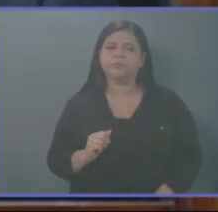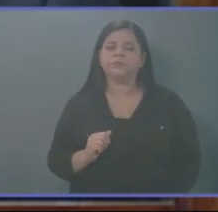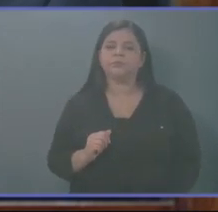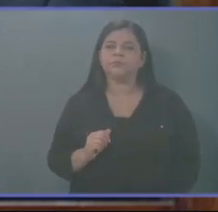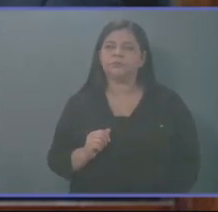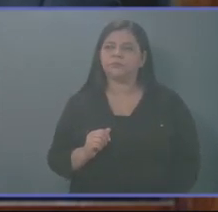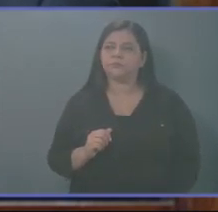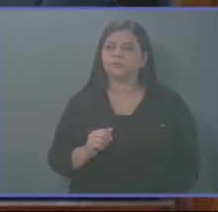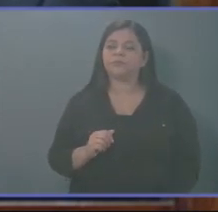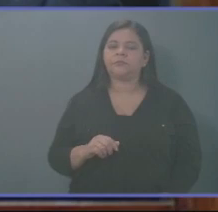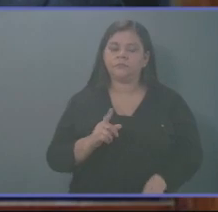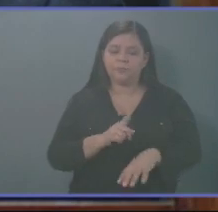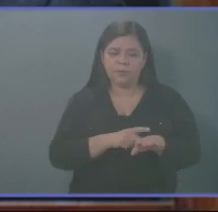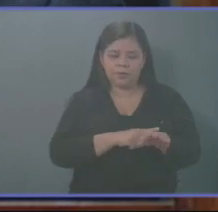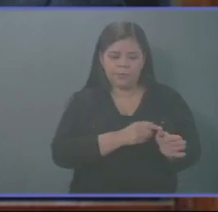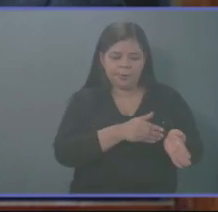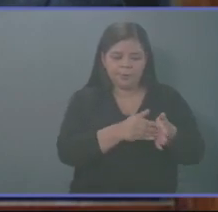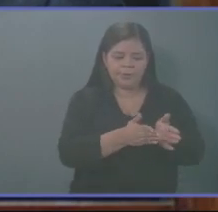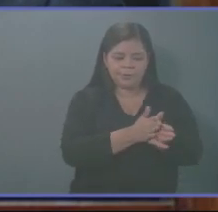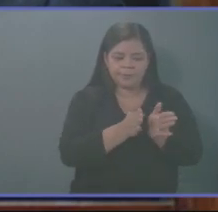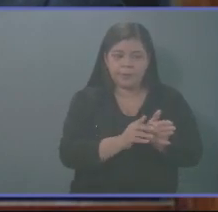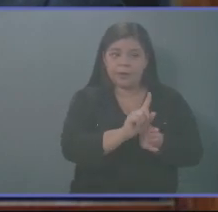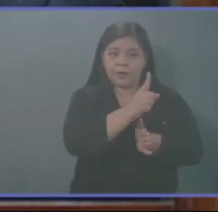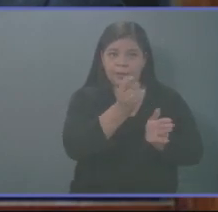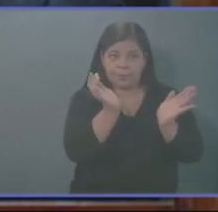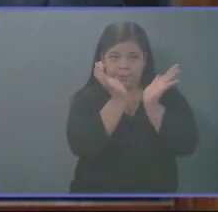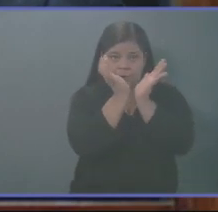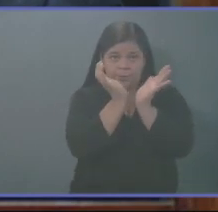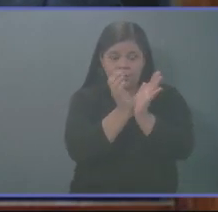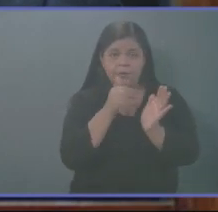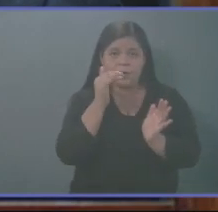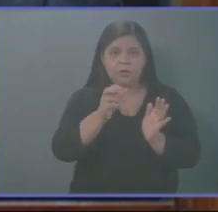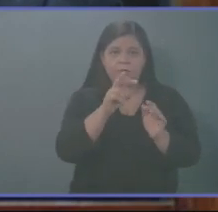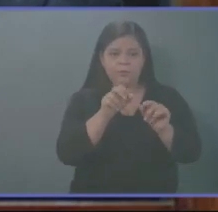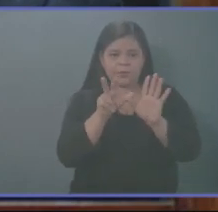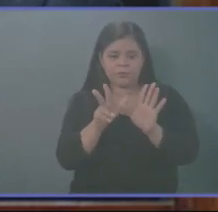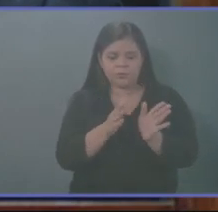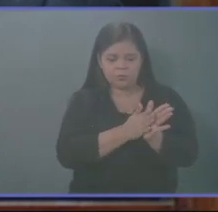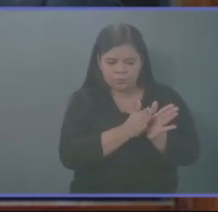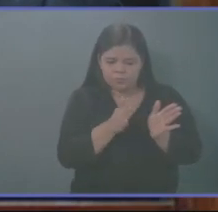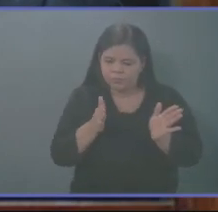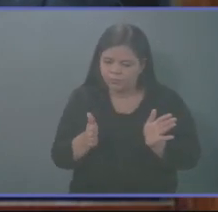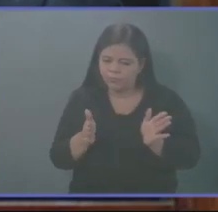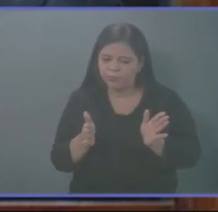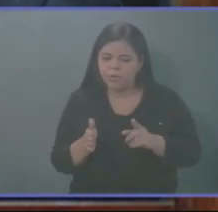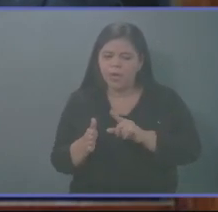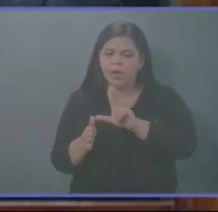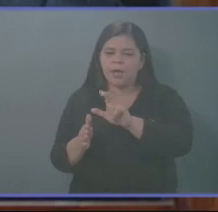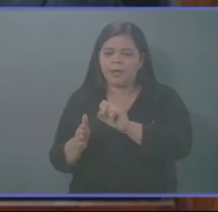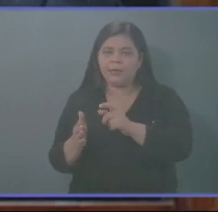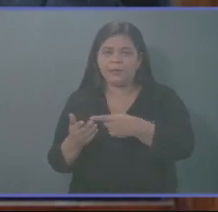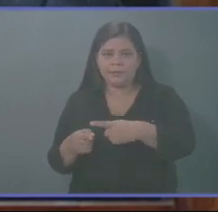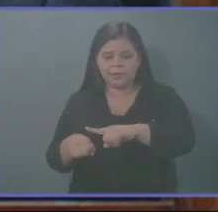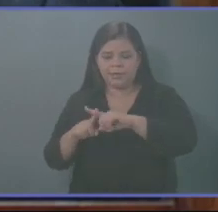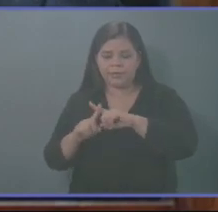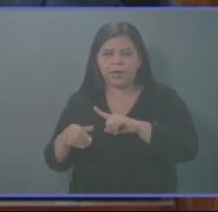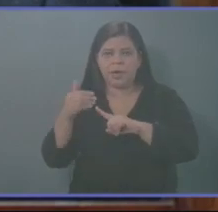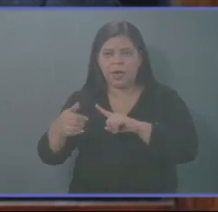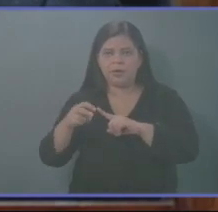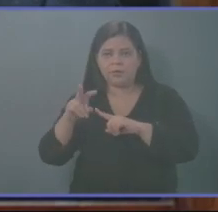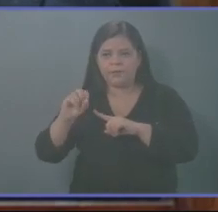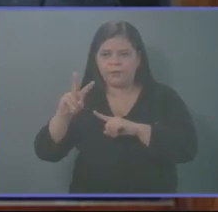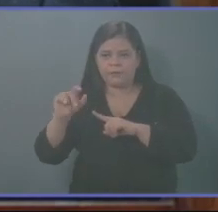Arena para el periodo que inició el día 1 de mayo de 2018 y finalizará el 30 de abril del